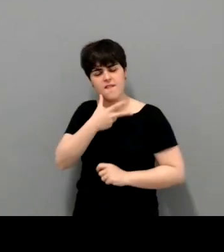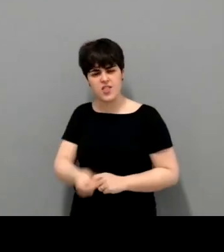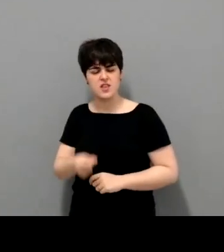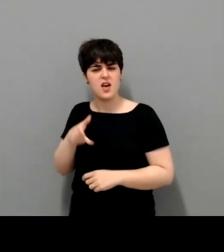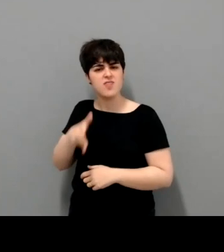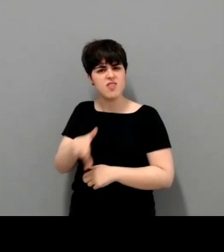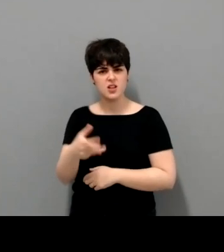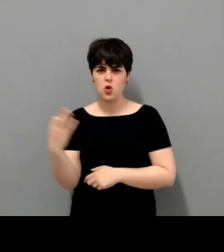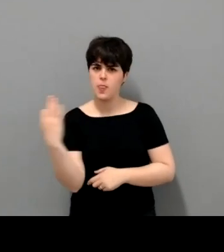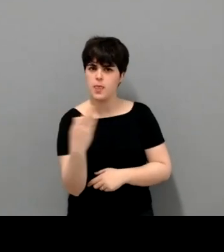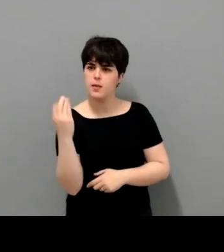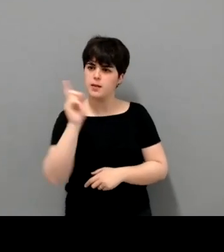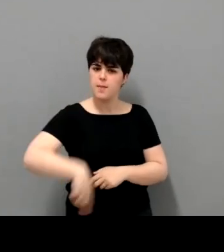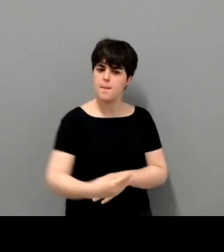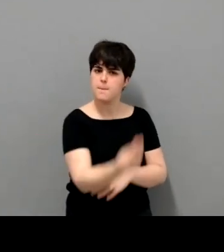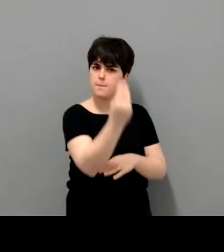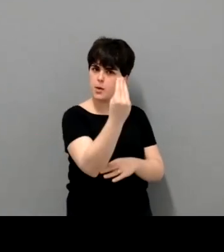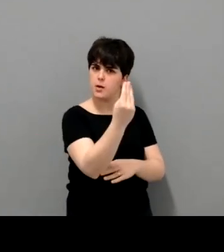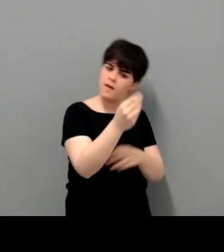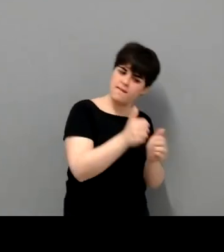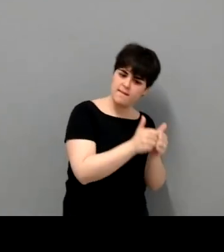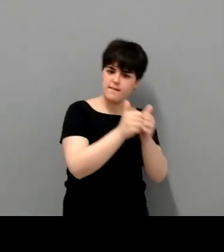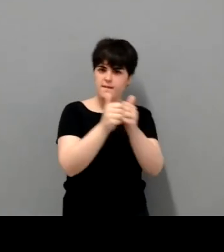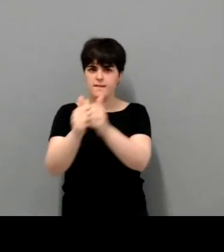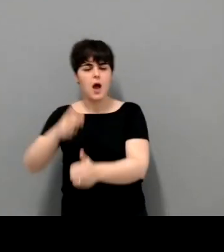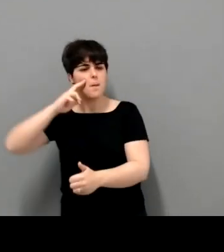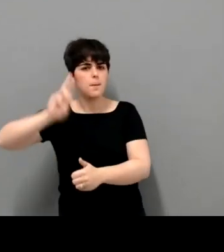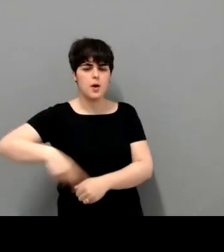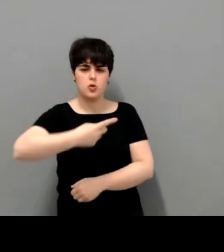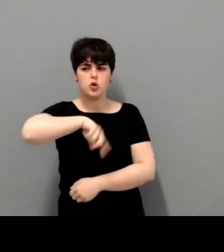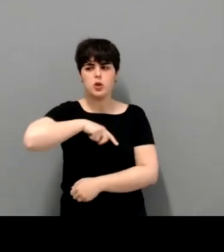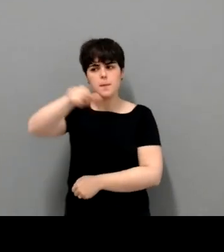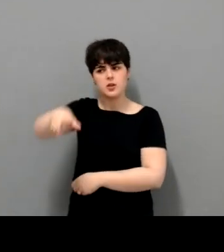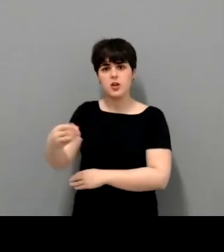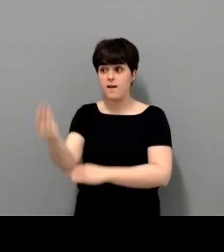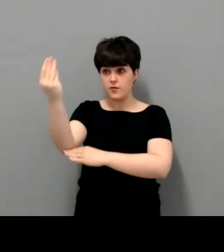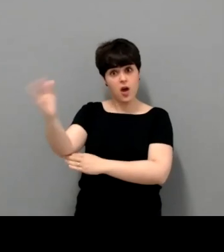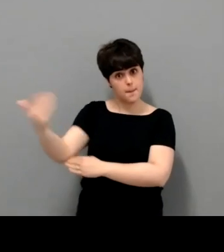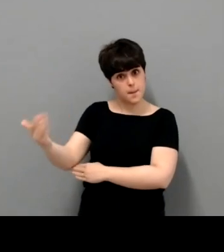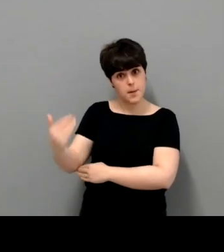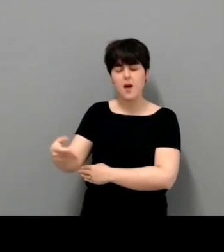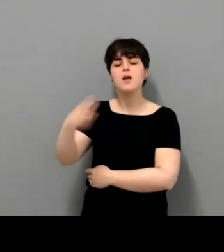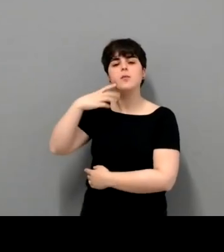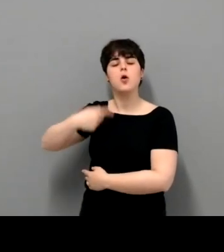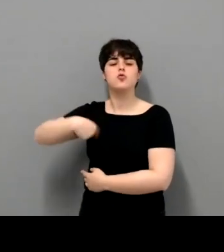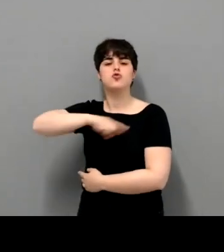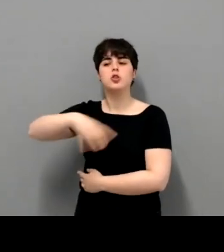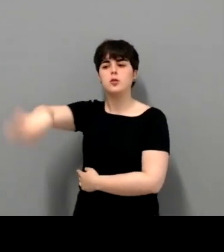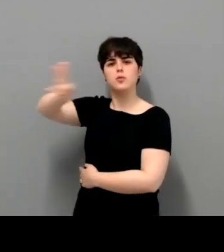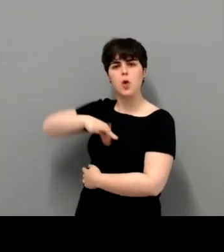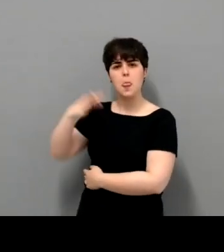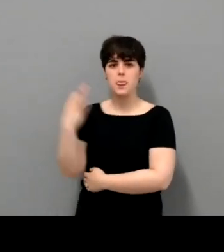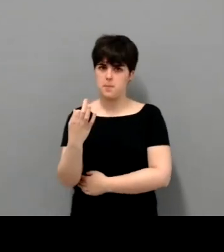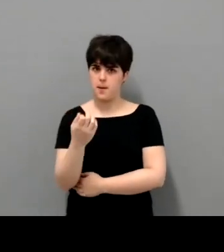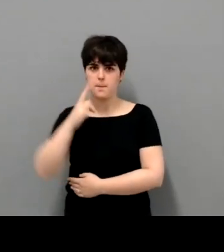derecho a que se reconozca la figura de quien nos acompañe, que lo elijamos nosotras. Tenemos derecho a utilizar, si ello fuera